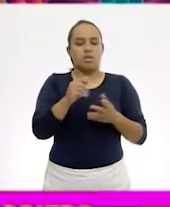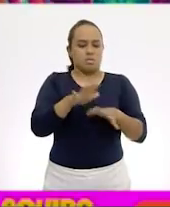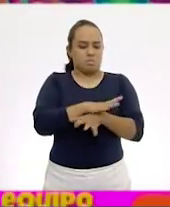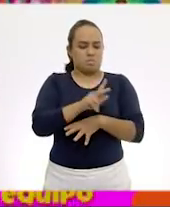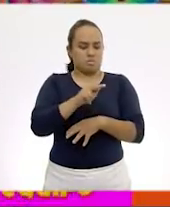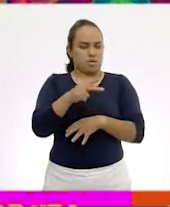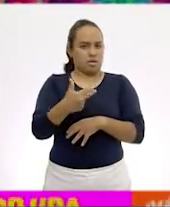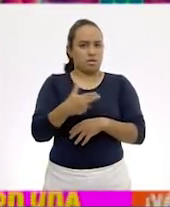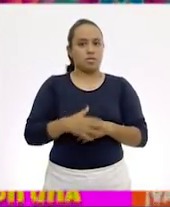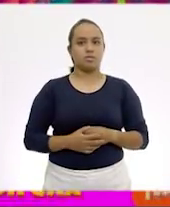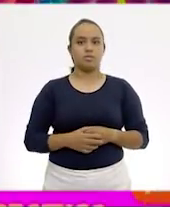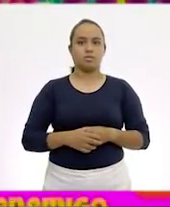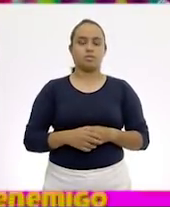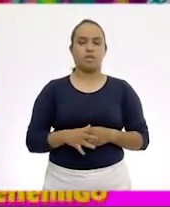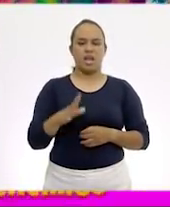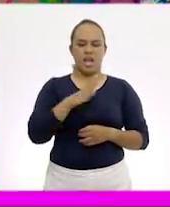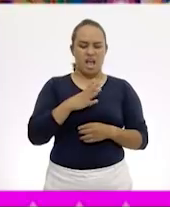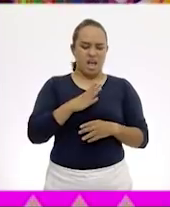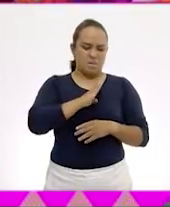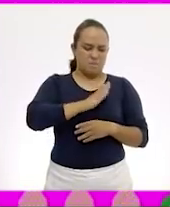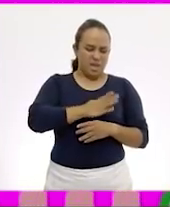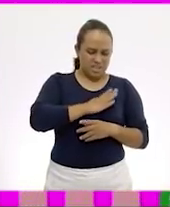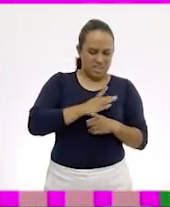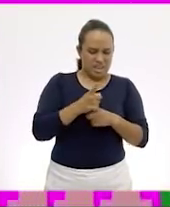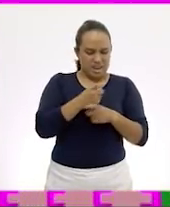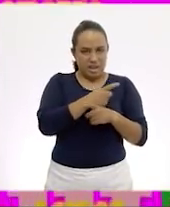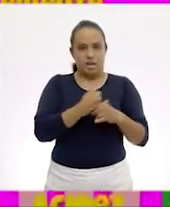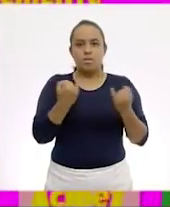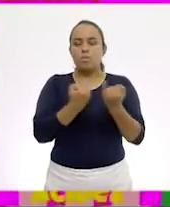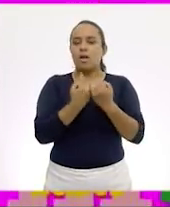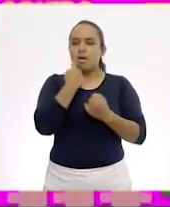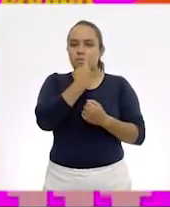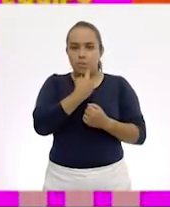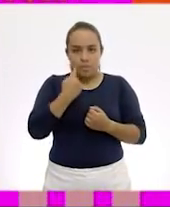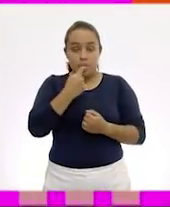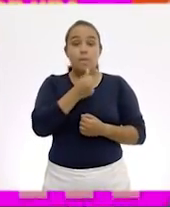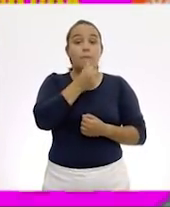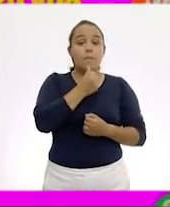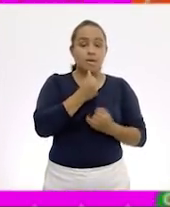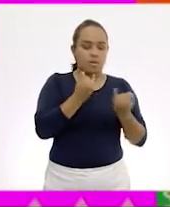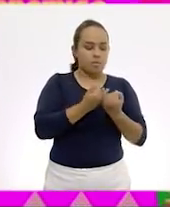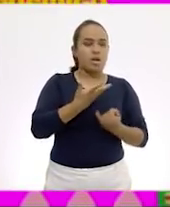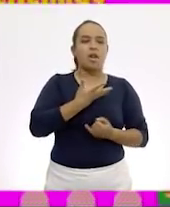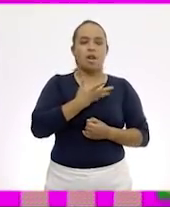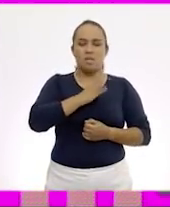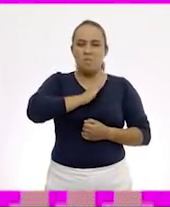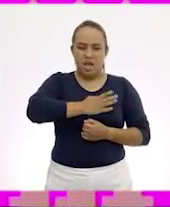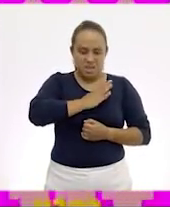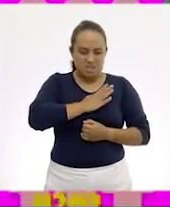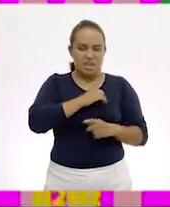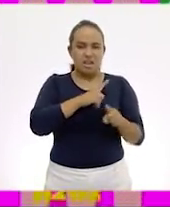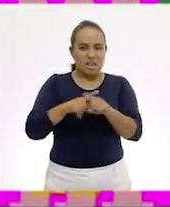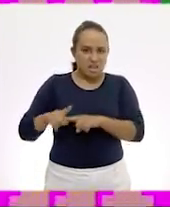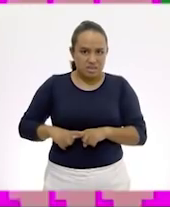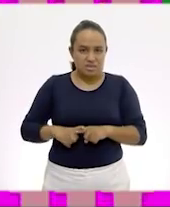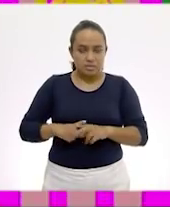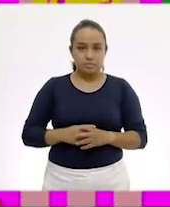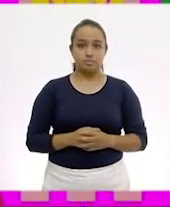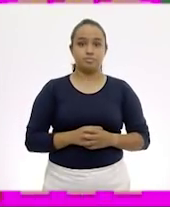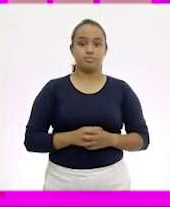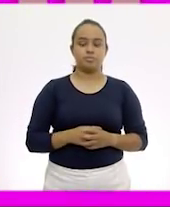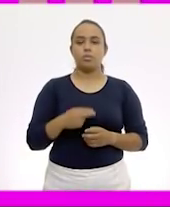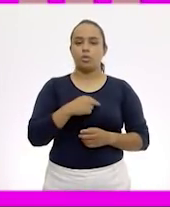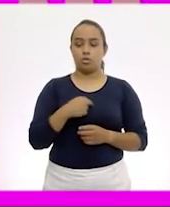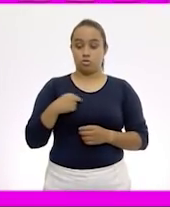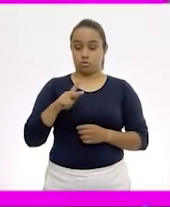pH. Normalmente estamos llenos de bichos, de bacterias, igual que nuestra boca. La vagina tiene muchos bichos y bacterias. Y cuando nosotros